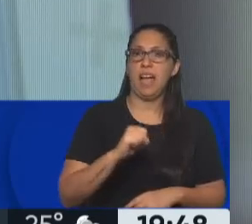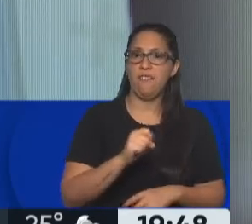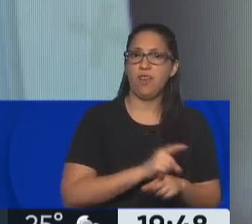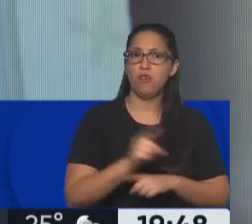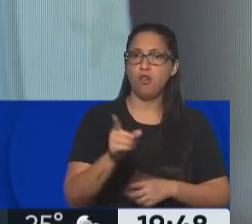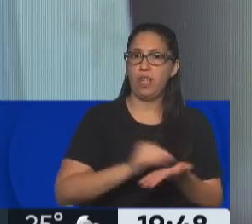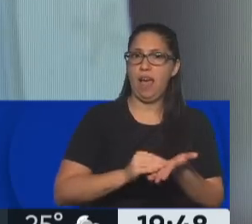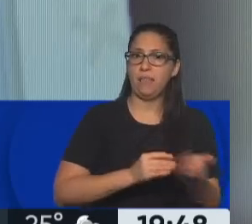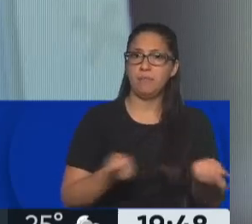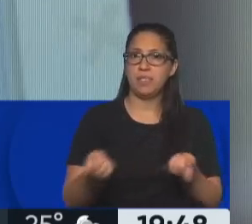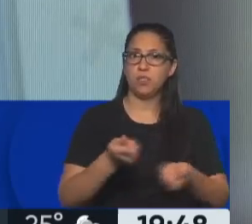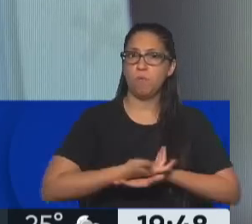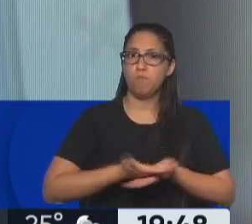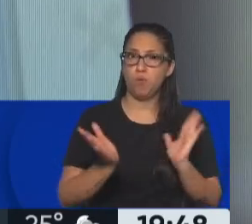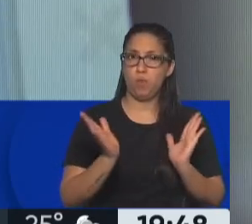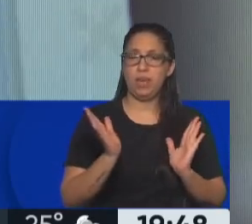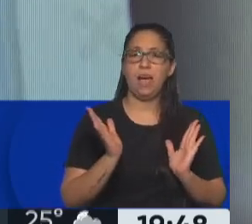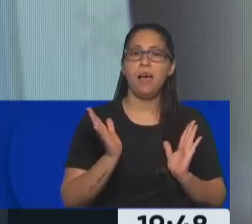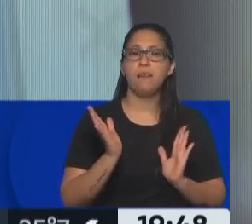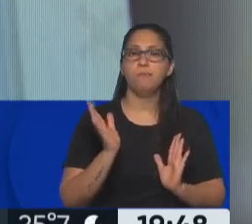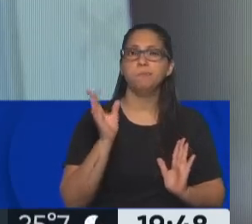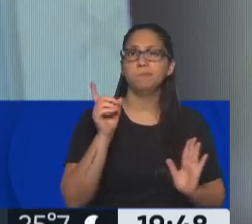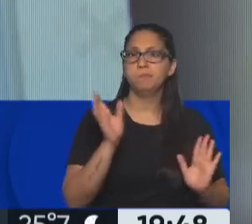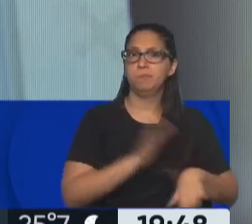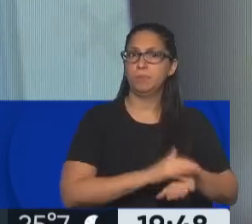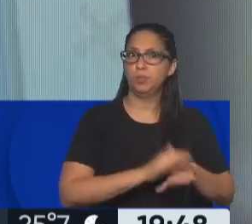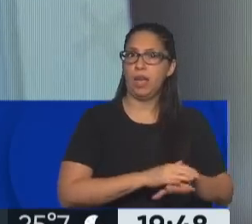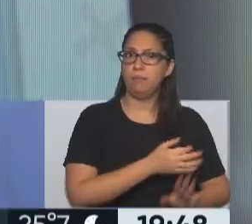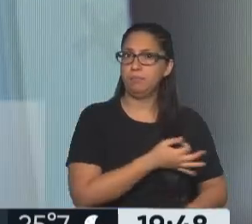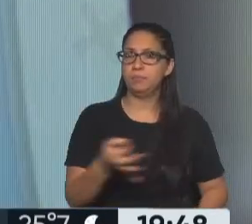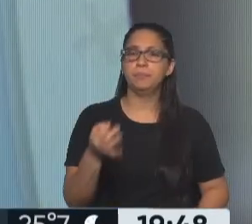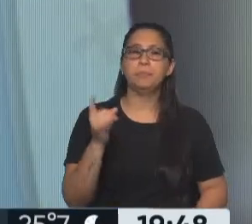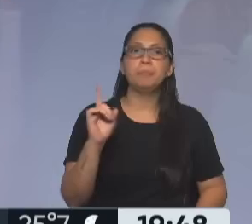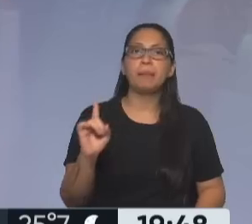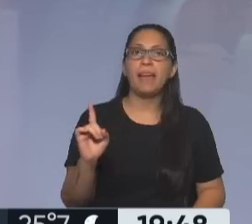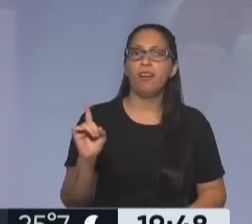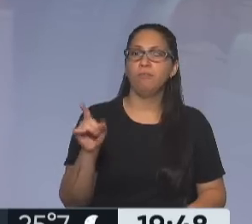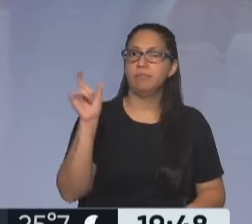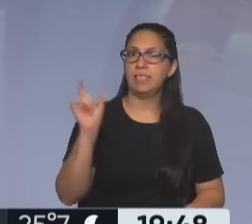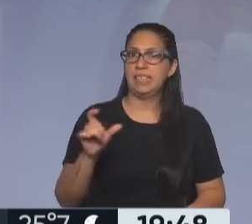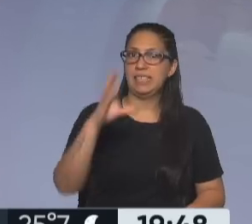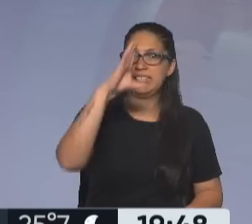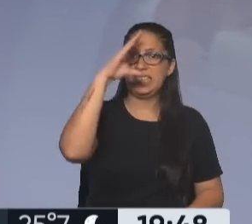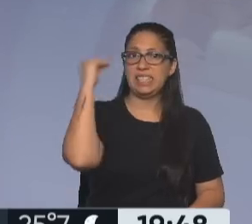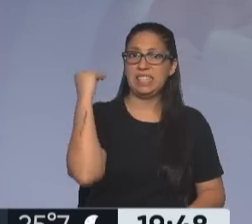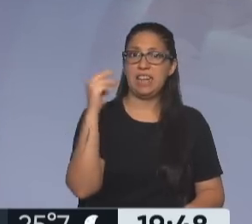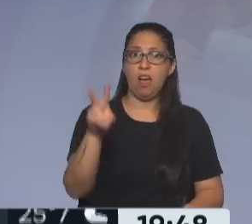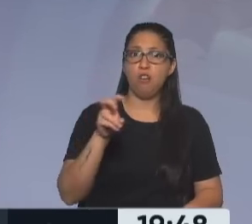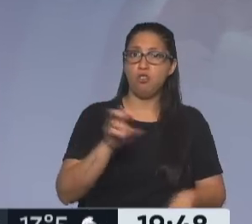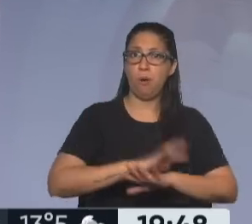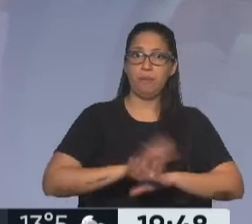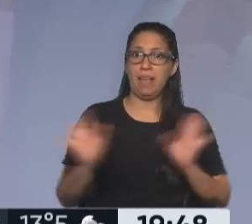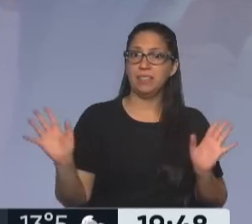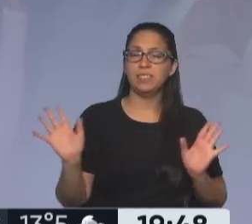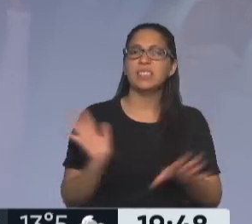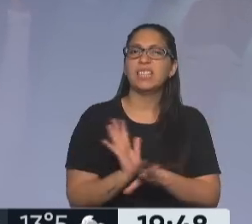la administración pública. Pero vamos a ver qué implicancias tiene para Cristina dejar de cobrar esta